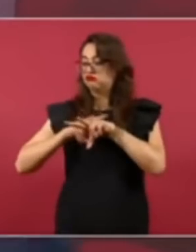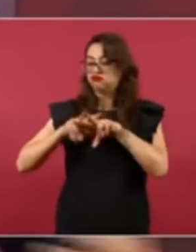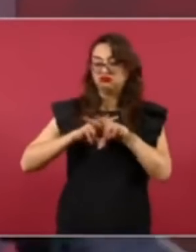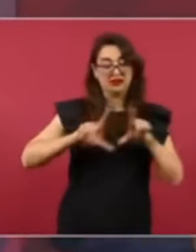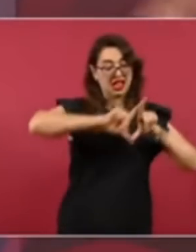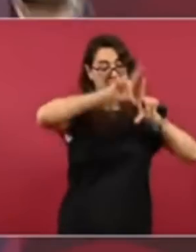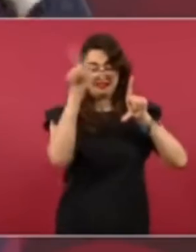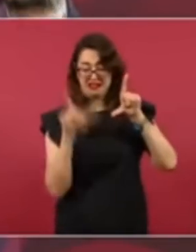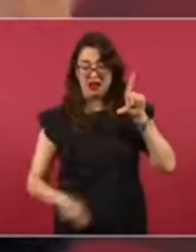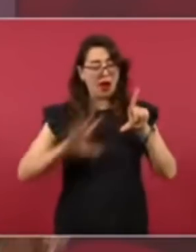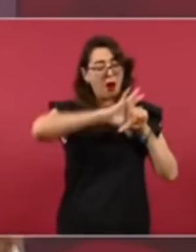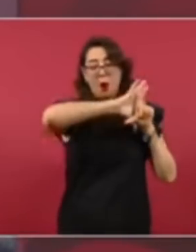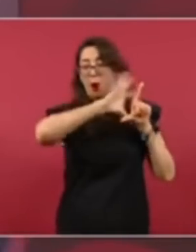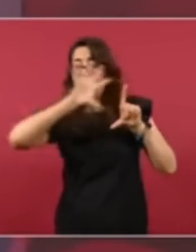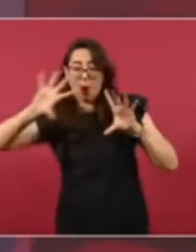despojó